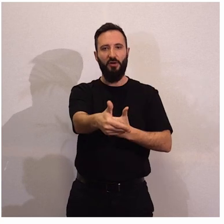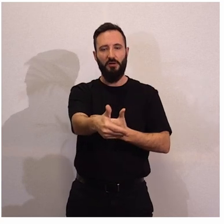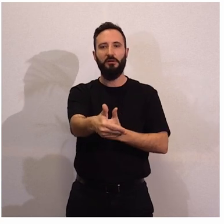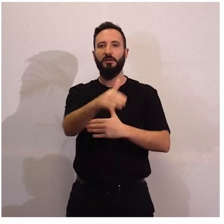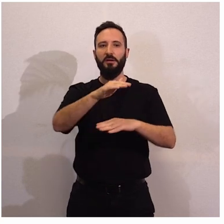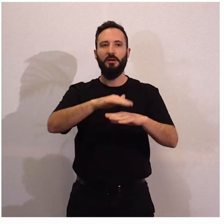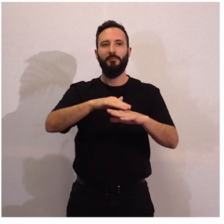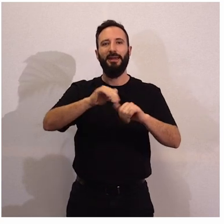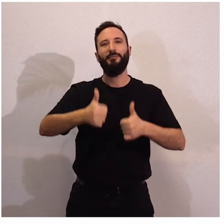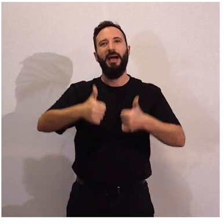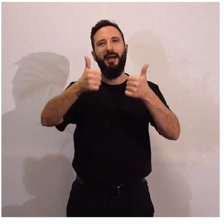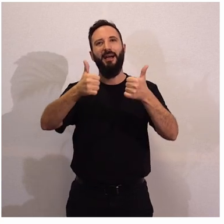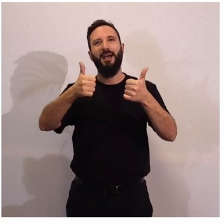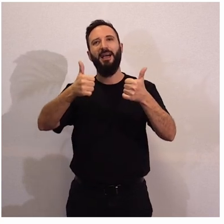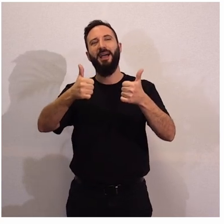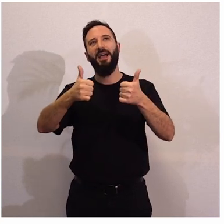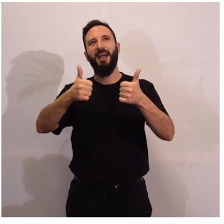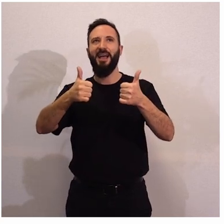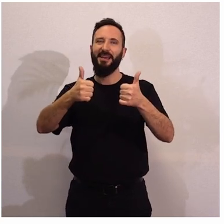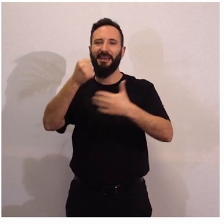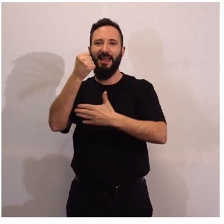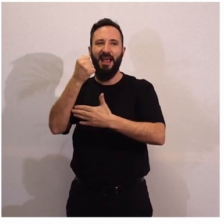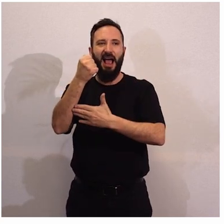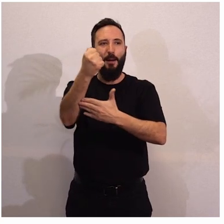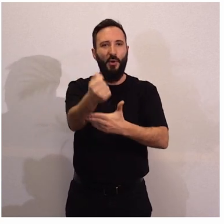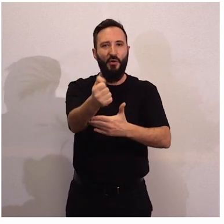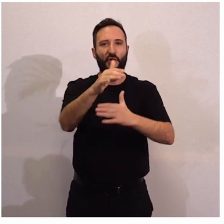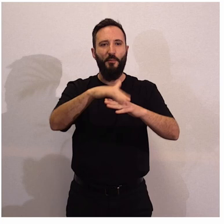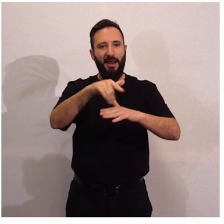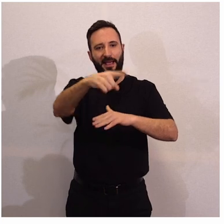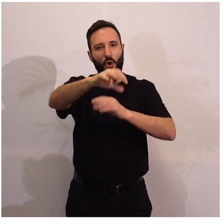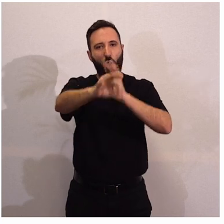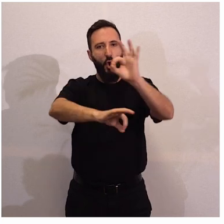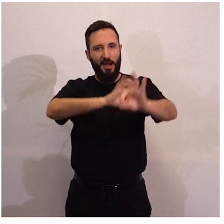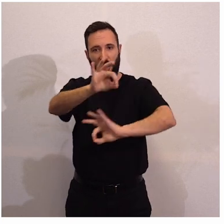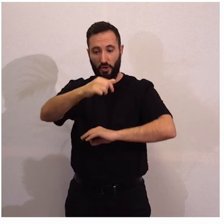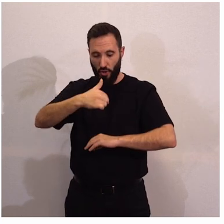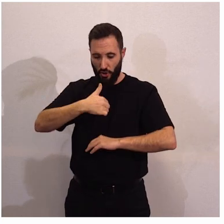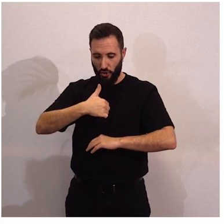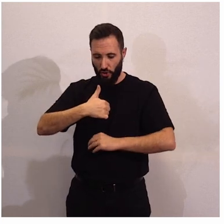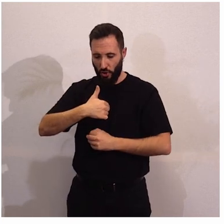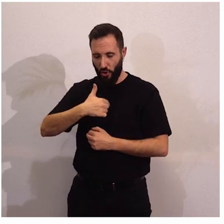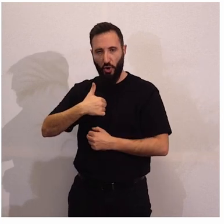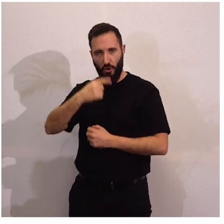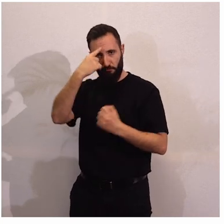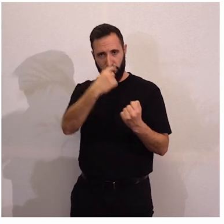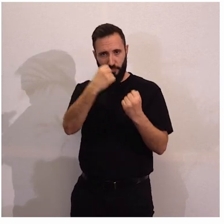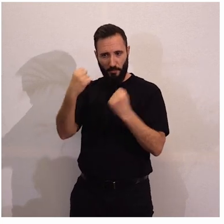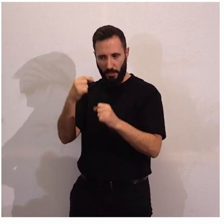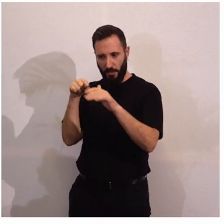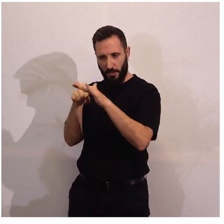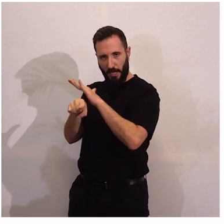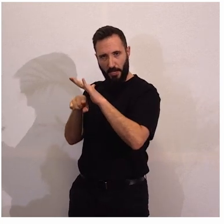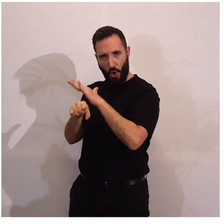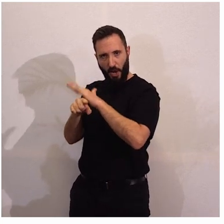a nivel más, bueno, pues en el apoyo a la organización. Yo lo que sé hacer, porque soy una gestora